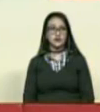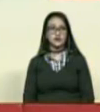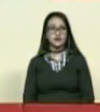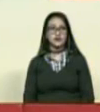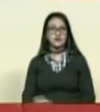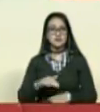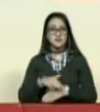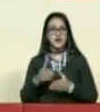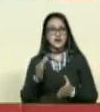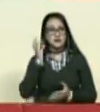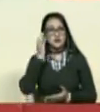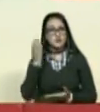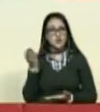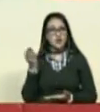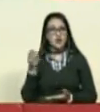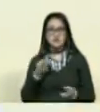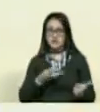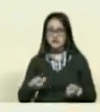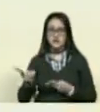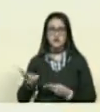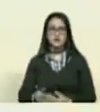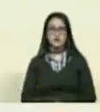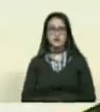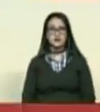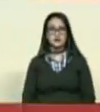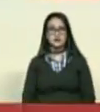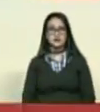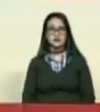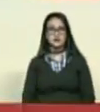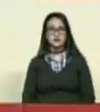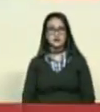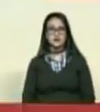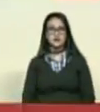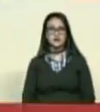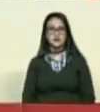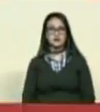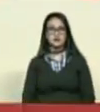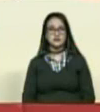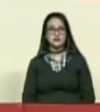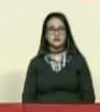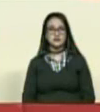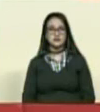Ministra, compañera Estela Lugo, bienvenida. Igualmente,